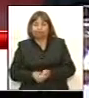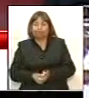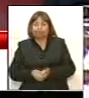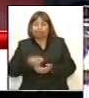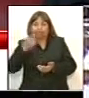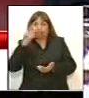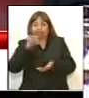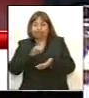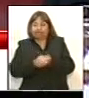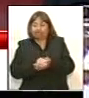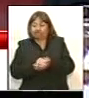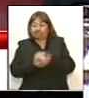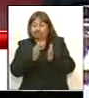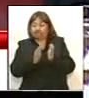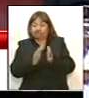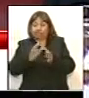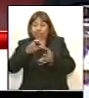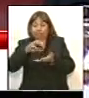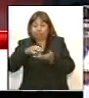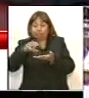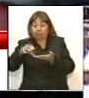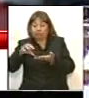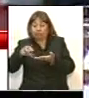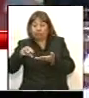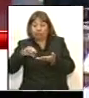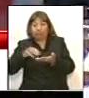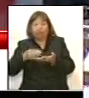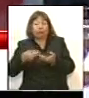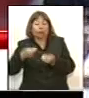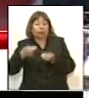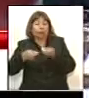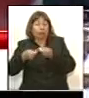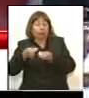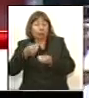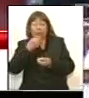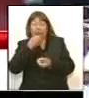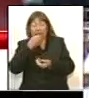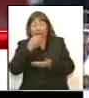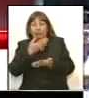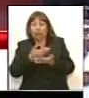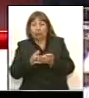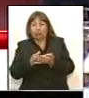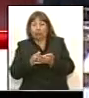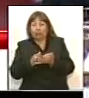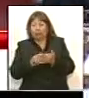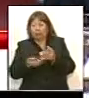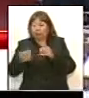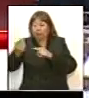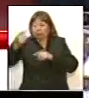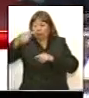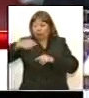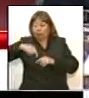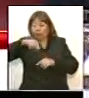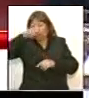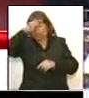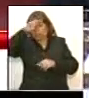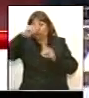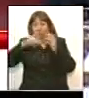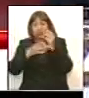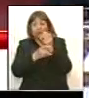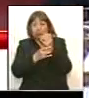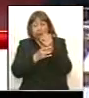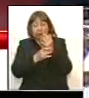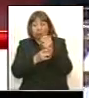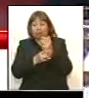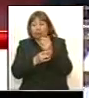que en sus pueblos de origen hubiera una retribución y una mejora. Muchos de los que vienen aquí al Perú, médicos, vienen con la